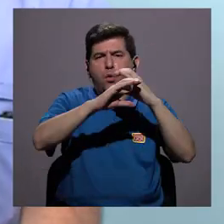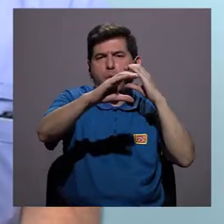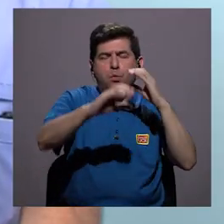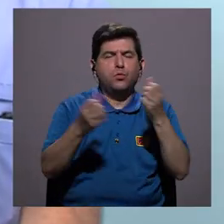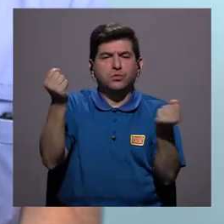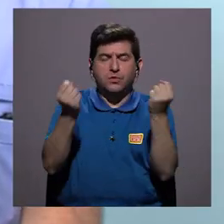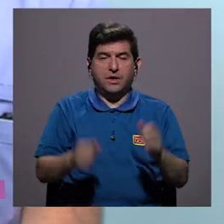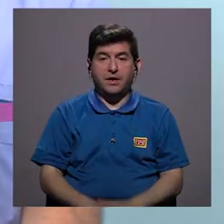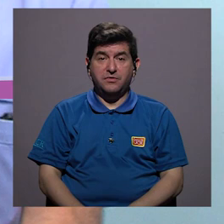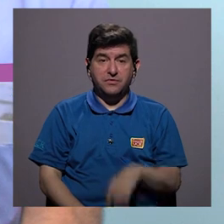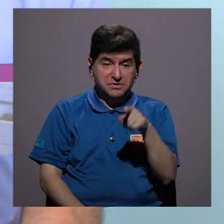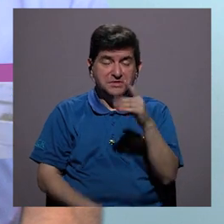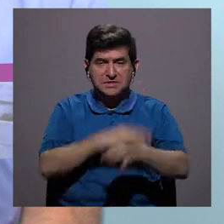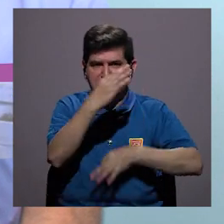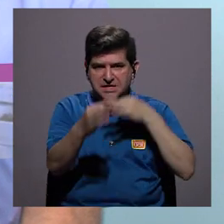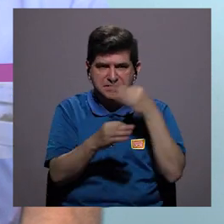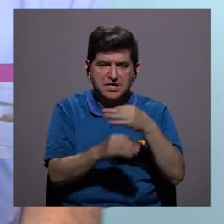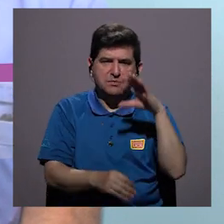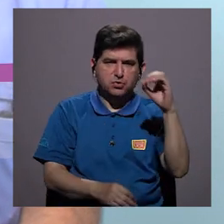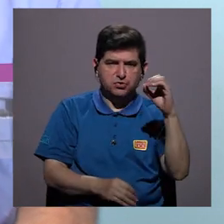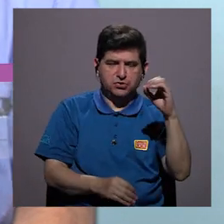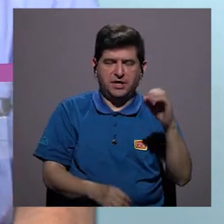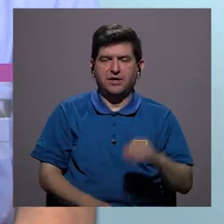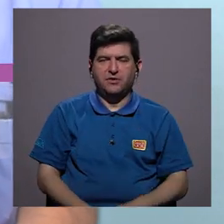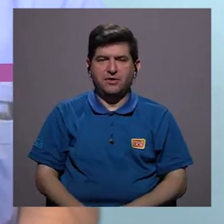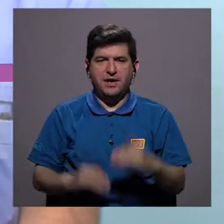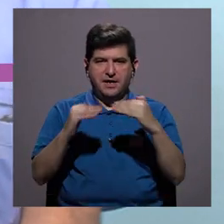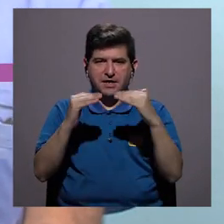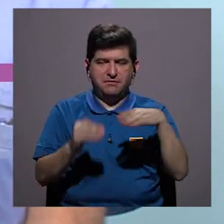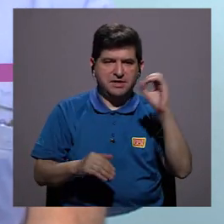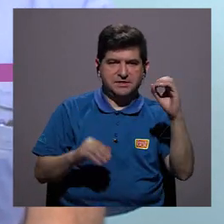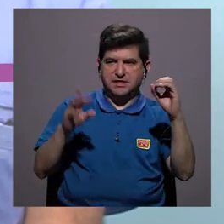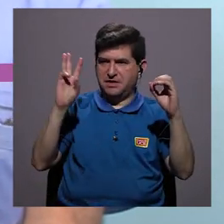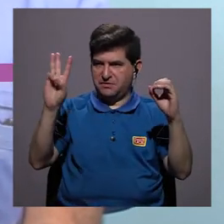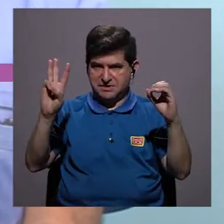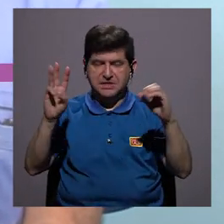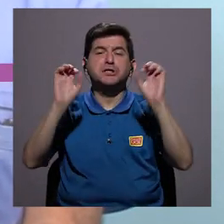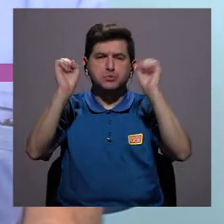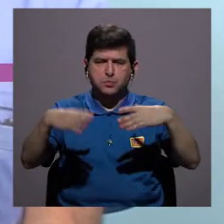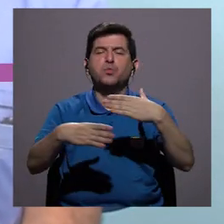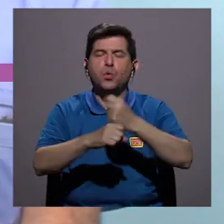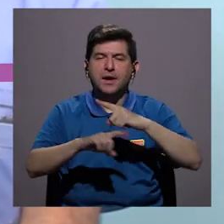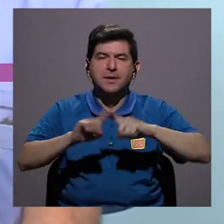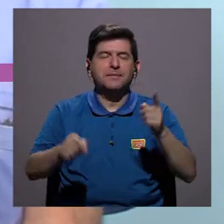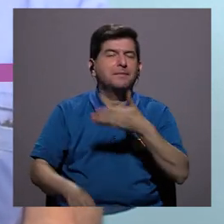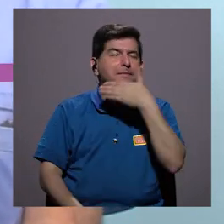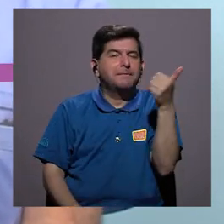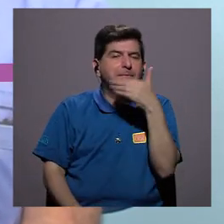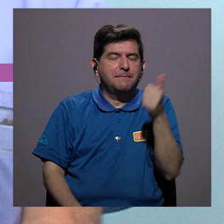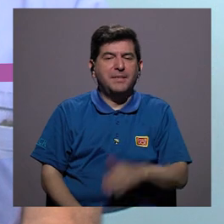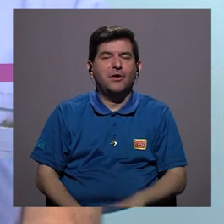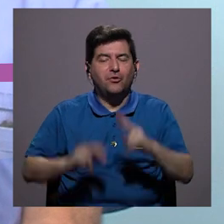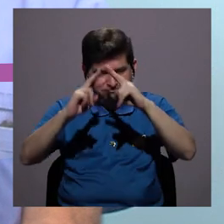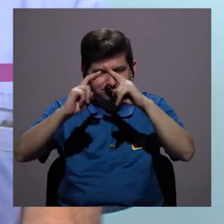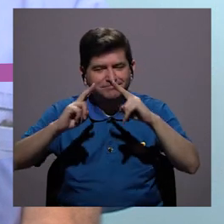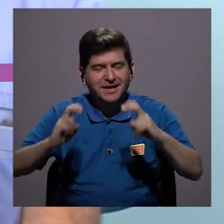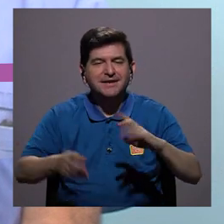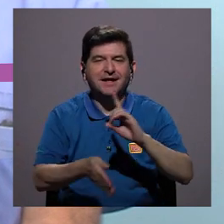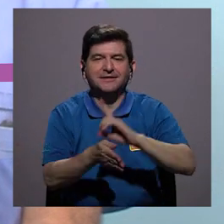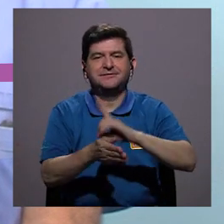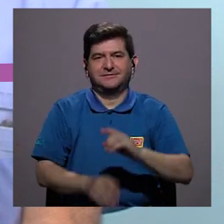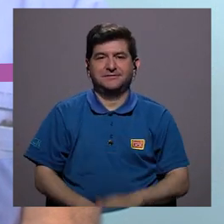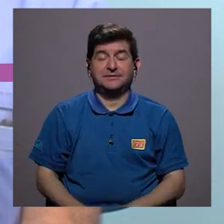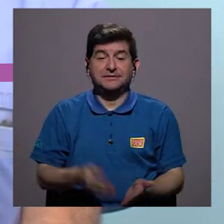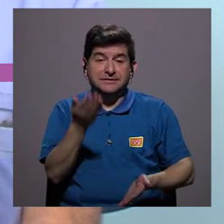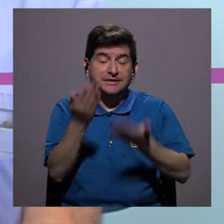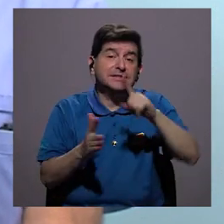Si está en clase 0, de 0 a 6, uh-huh, perfectamente puede hacerlo. Uh-huh. Pero lo ideal es siempre dejarse examinar. ¿Por qué?